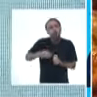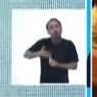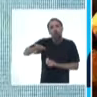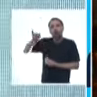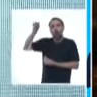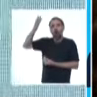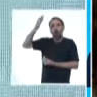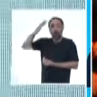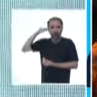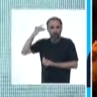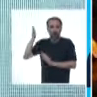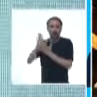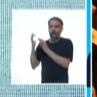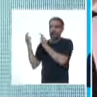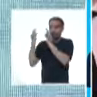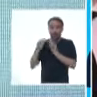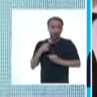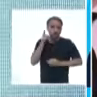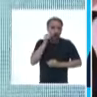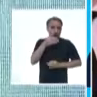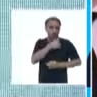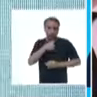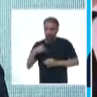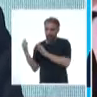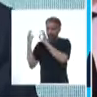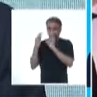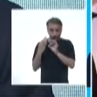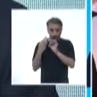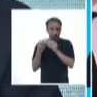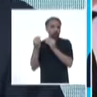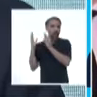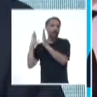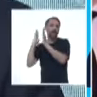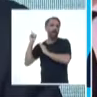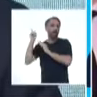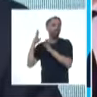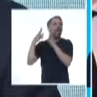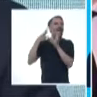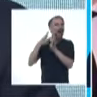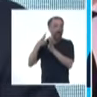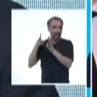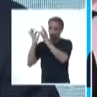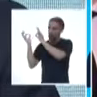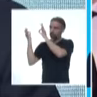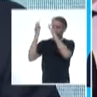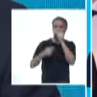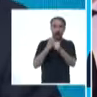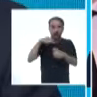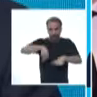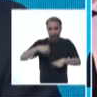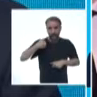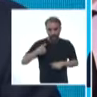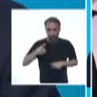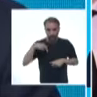intendentes quizás no va a estar la estructura Cómo se hace también para empujar la boleta de Sergio maa bueno como lo hemos hecho hasta ahora a ver